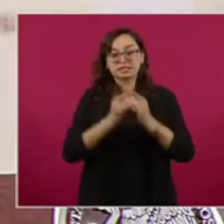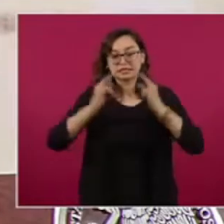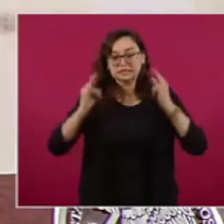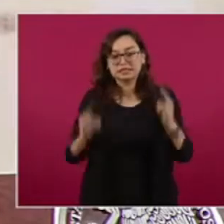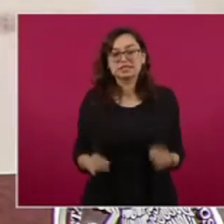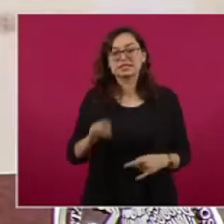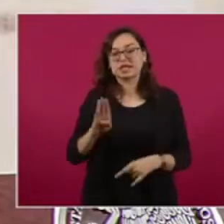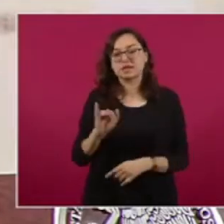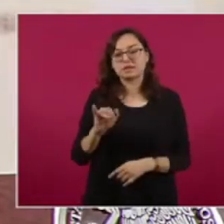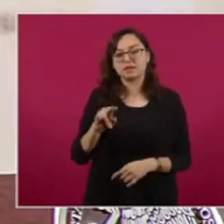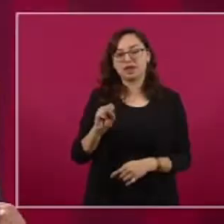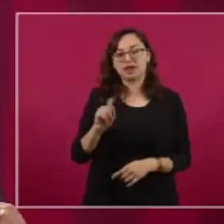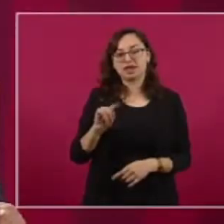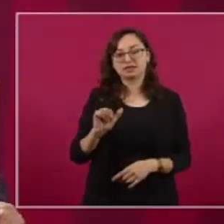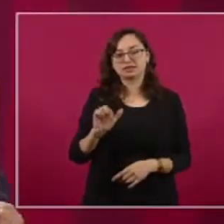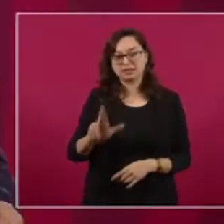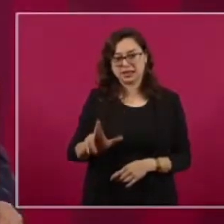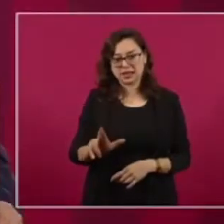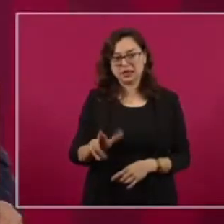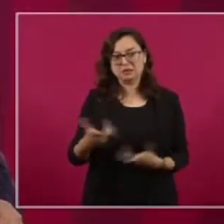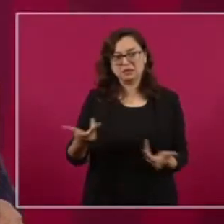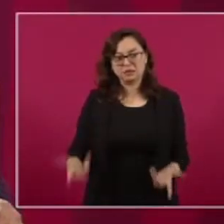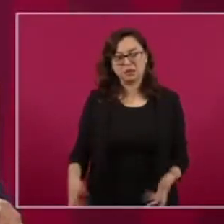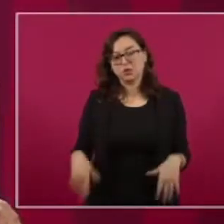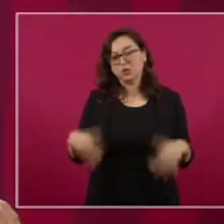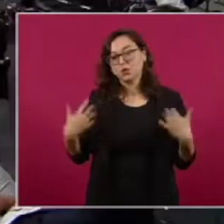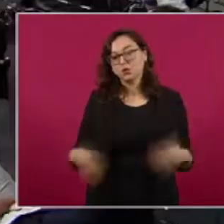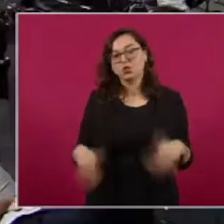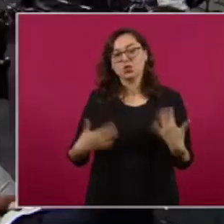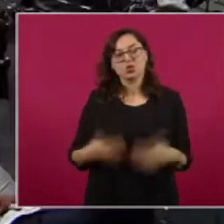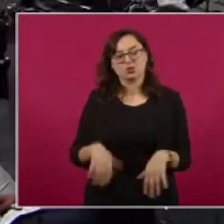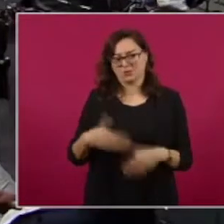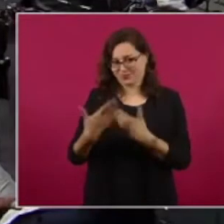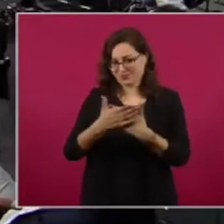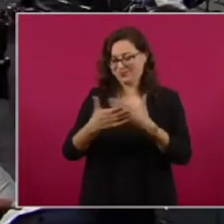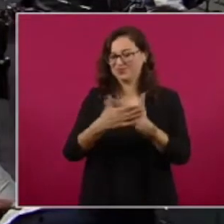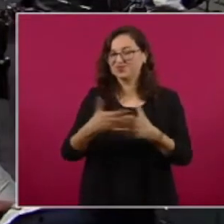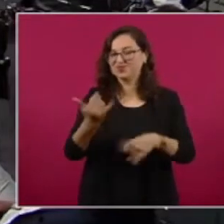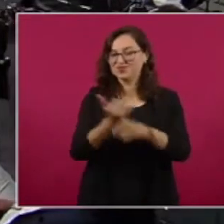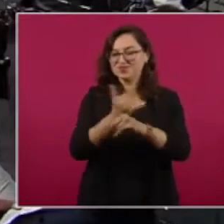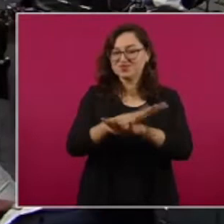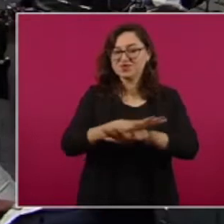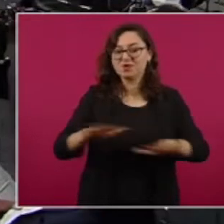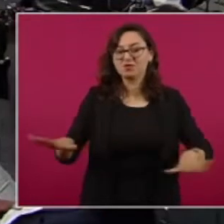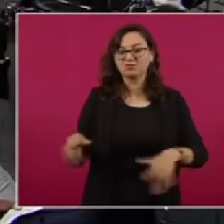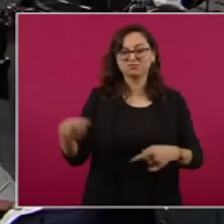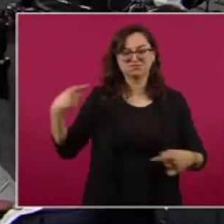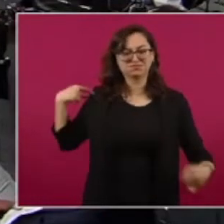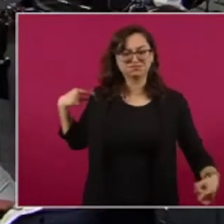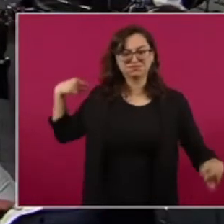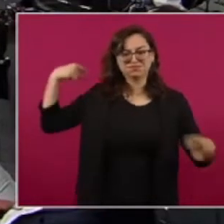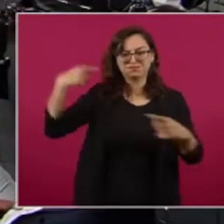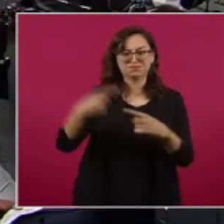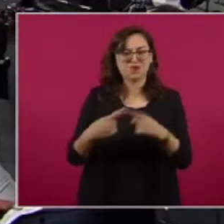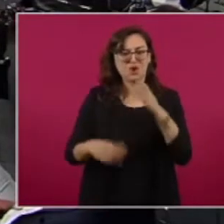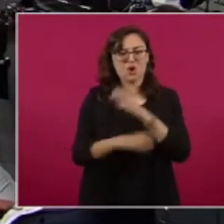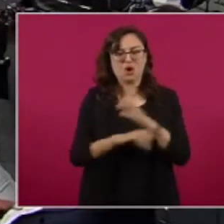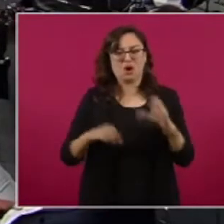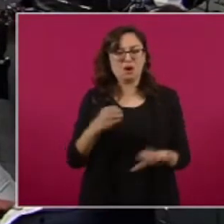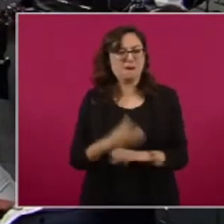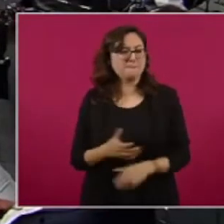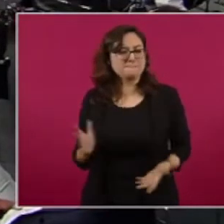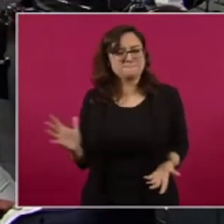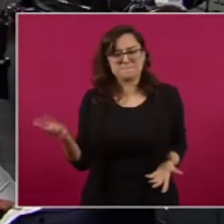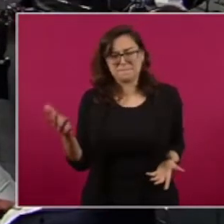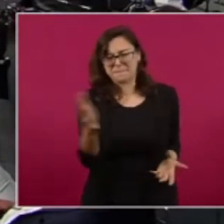informar cuánto se ha entregado en los pueblos más